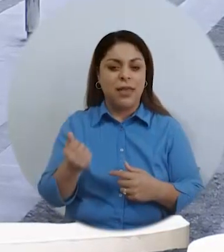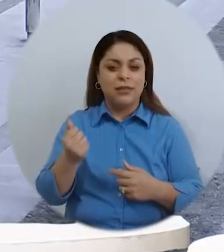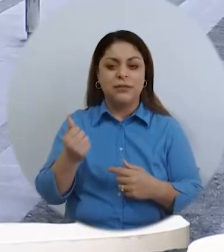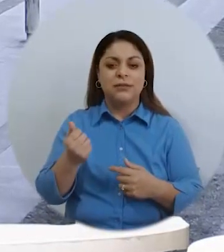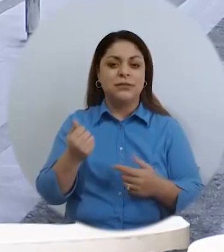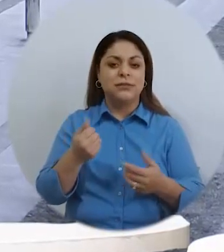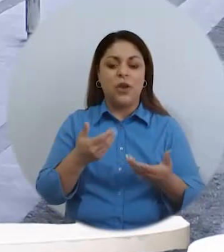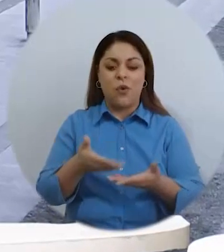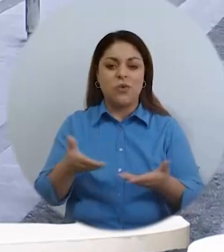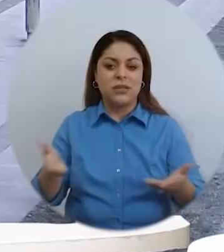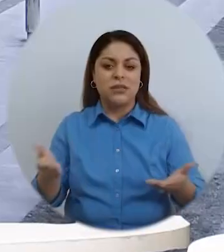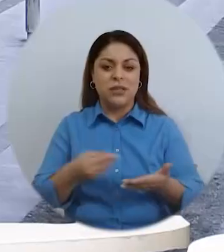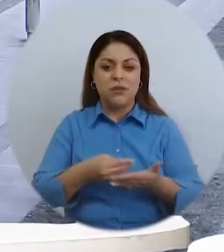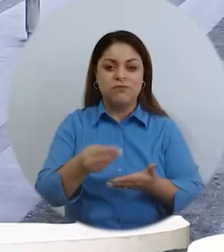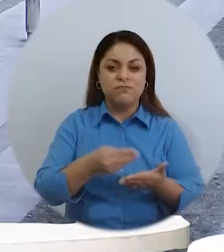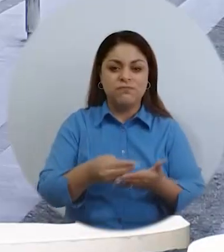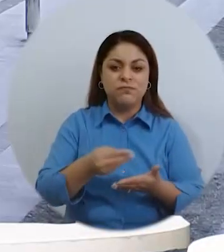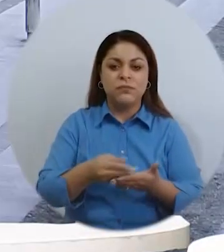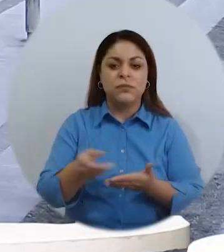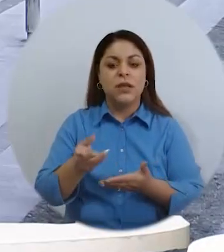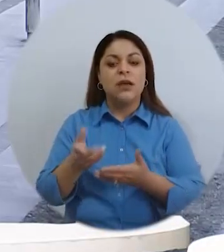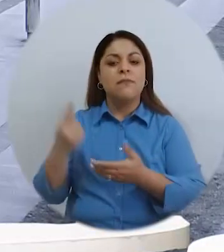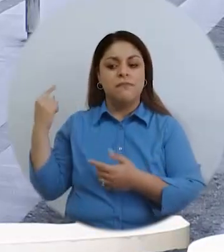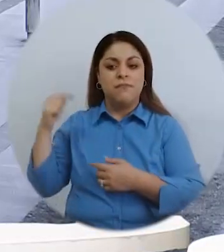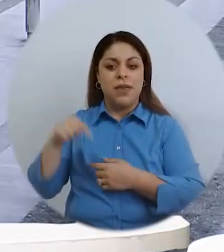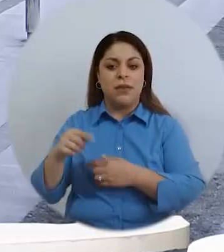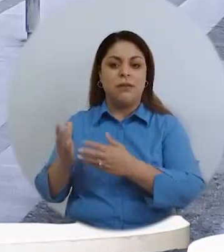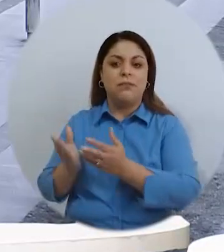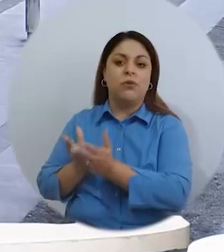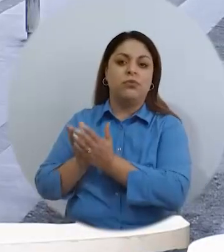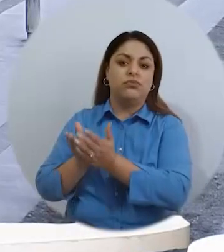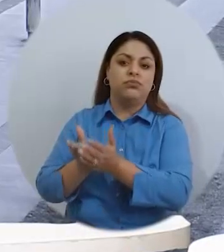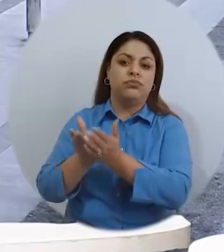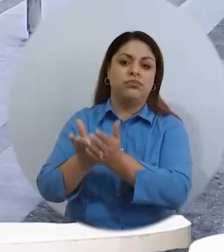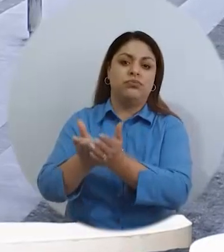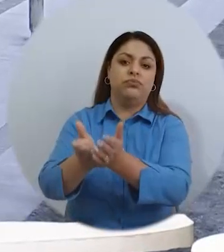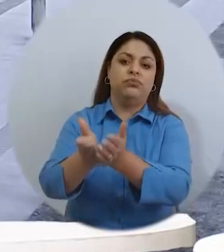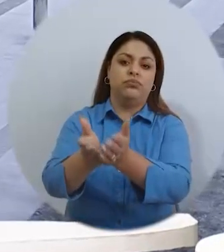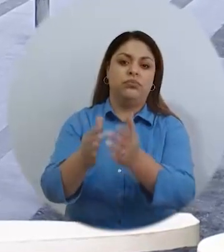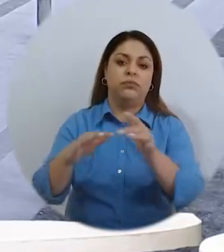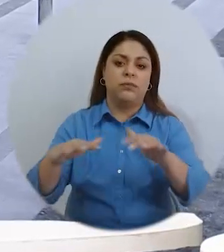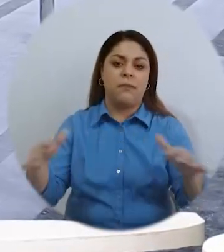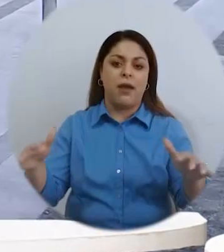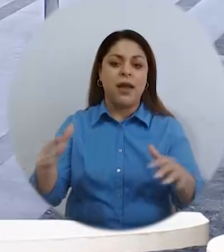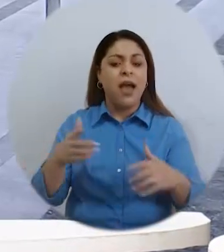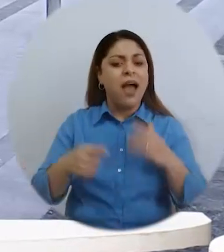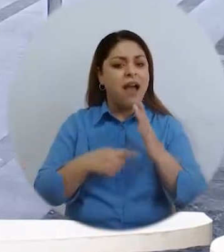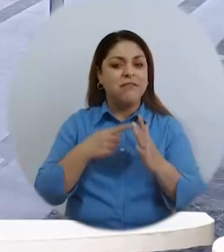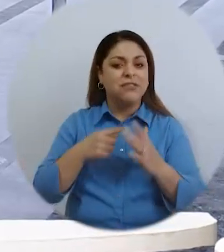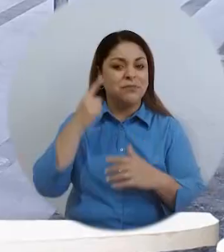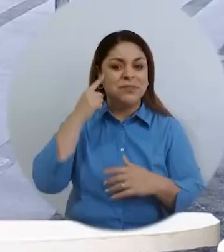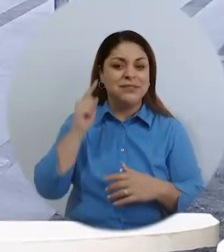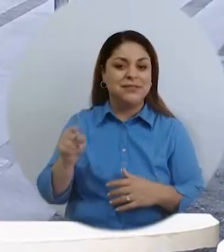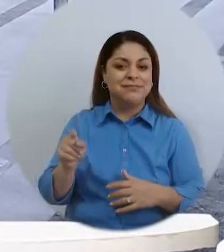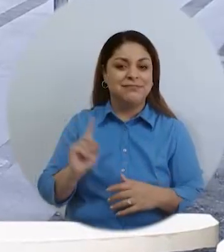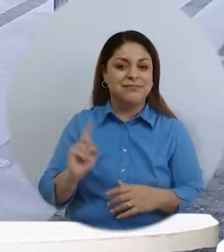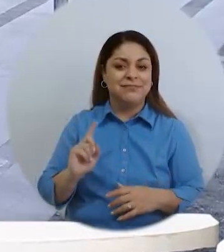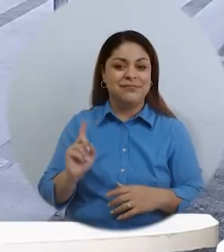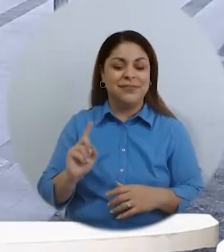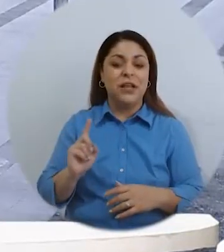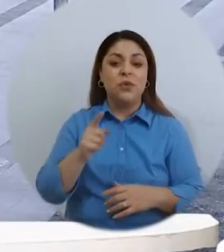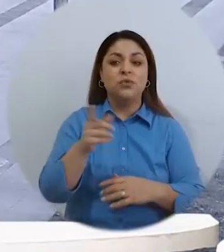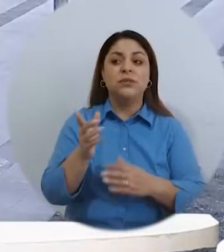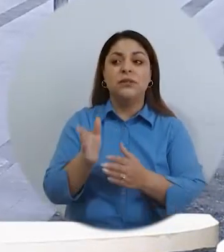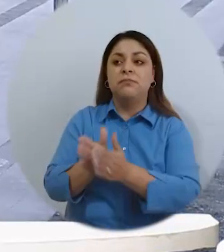de bienes que consumimos se transportan a través del mar, y a veces, muchas veces nos desconectamos de esto, ¿verdad?